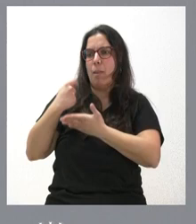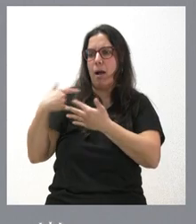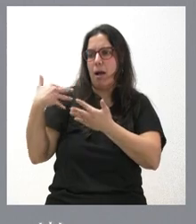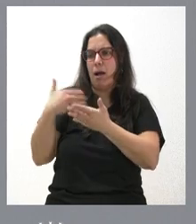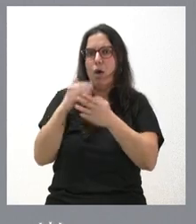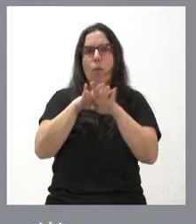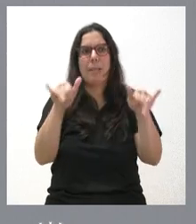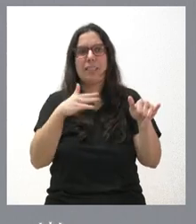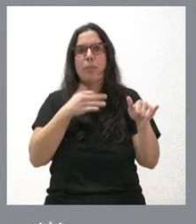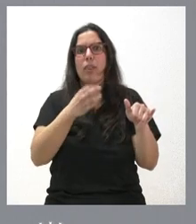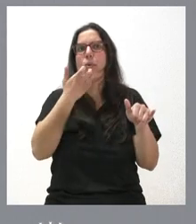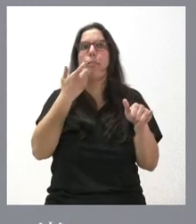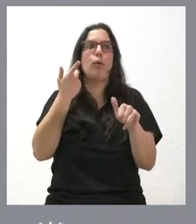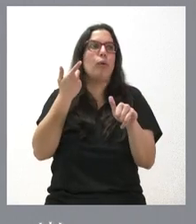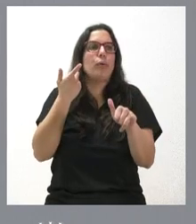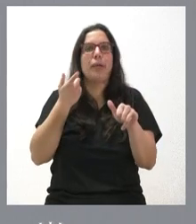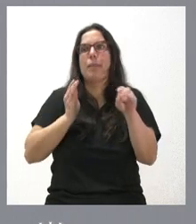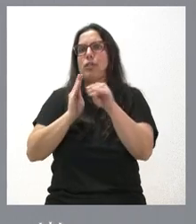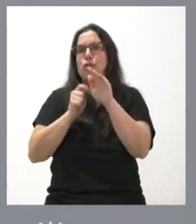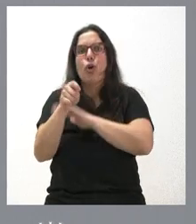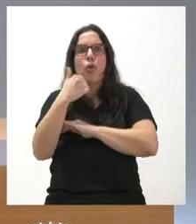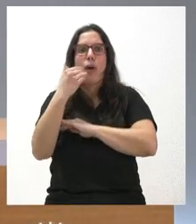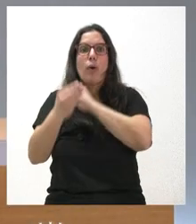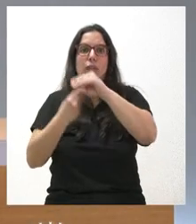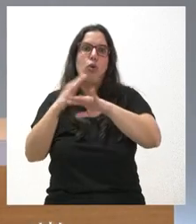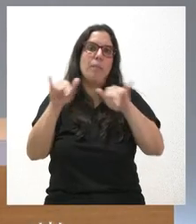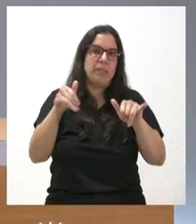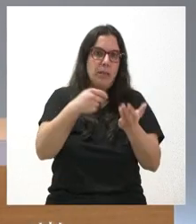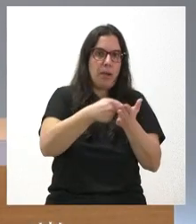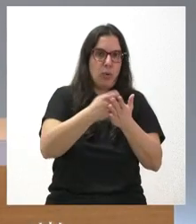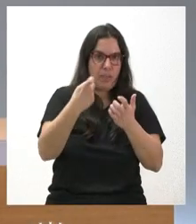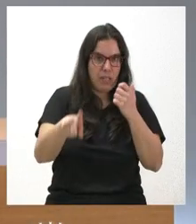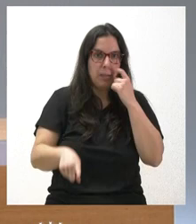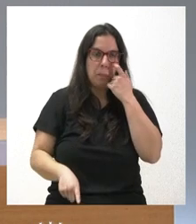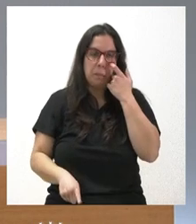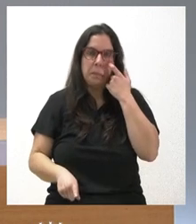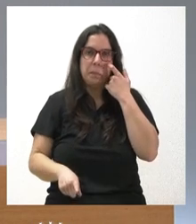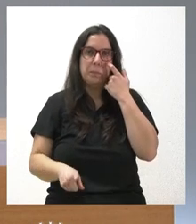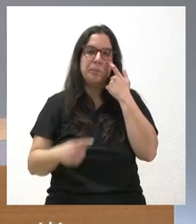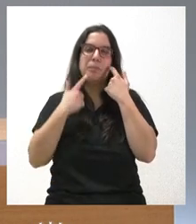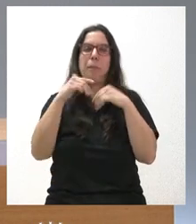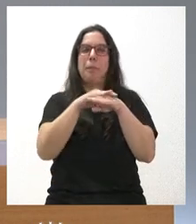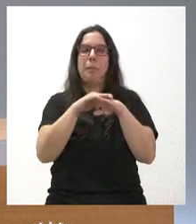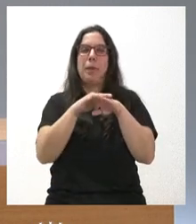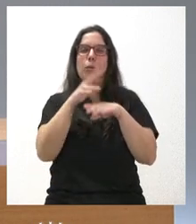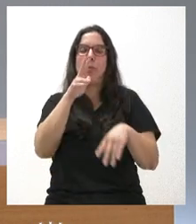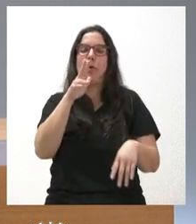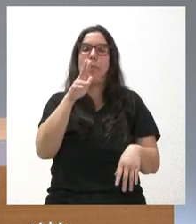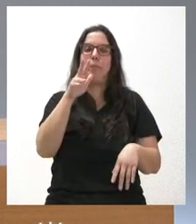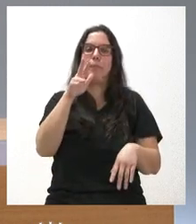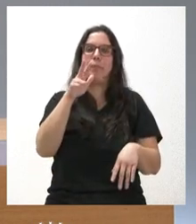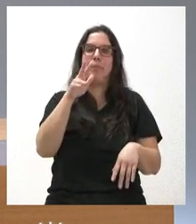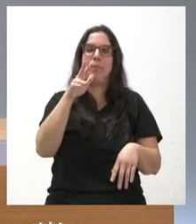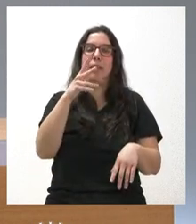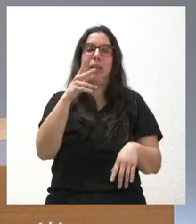compensado si fuera el caso con algún tipo de inversión Sí perdón por el por el Salto de las preguntas pero como van quedando